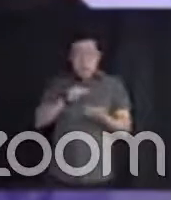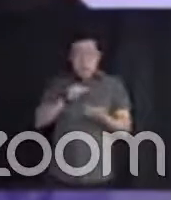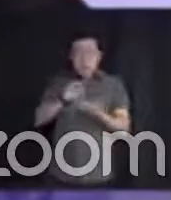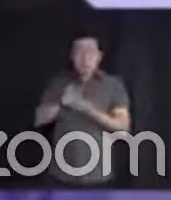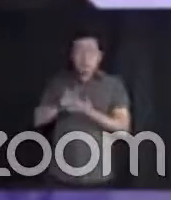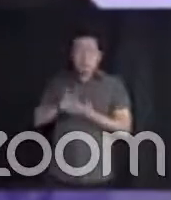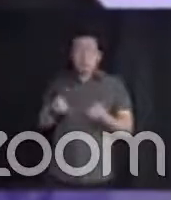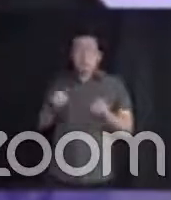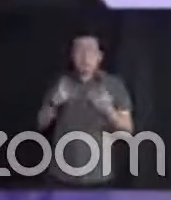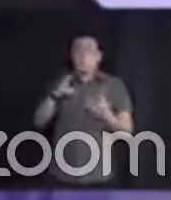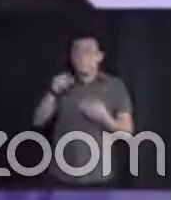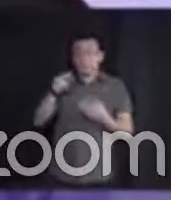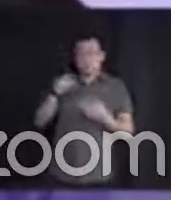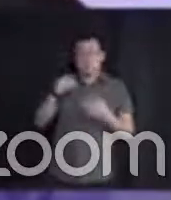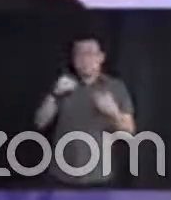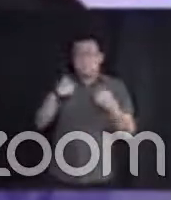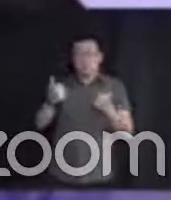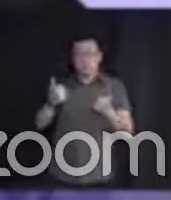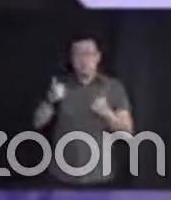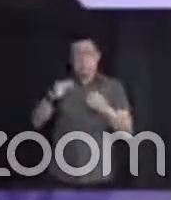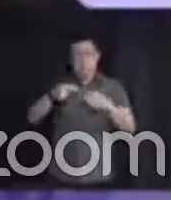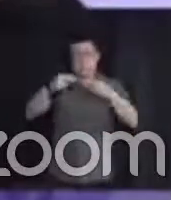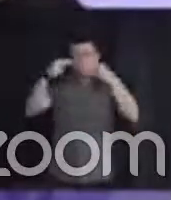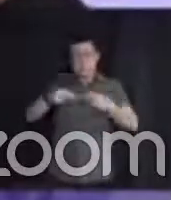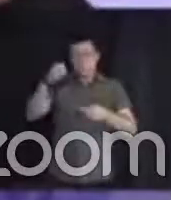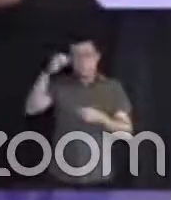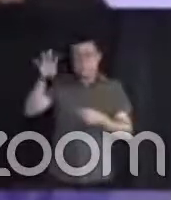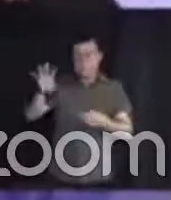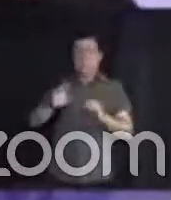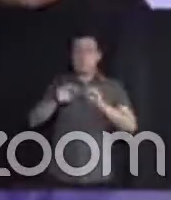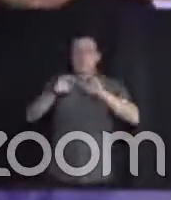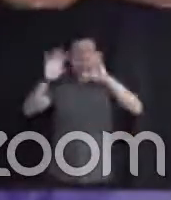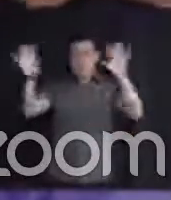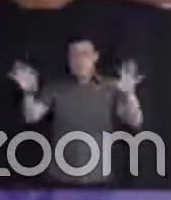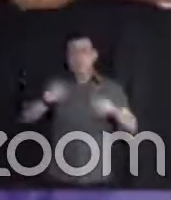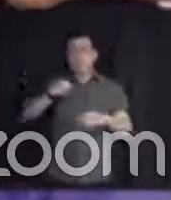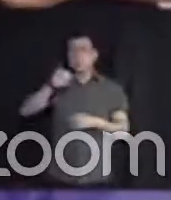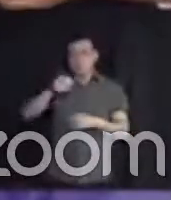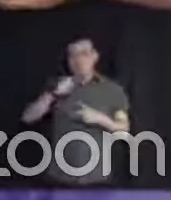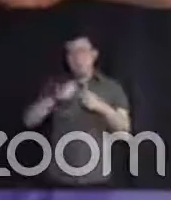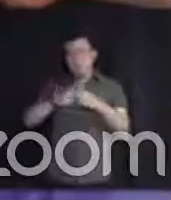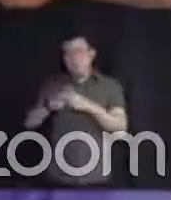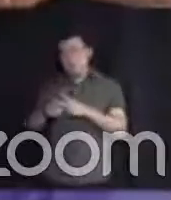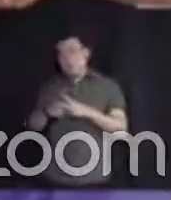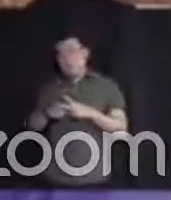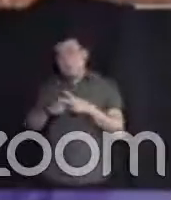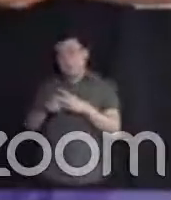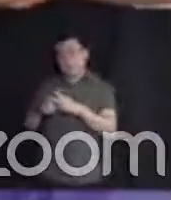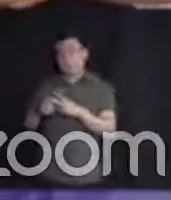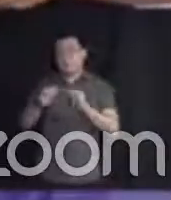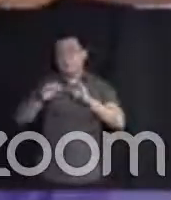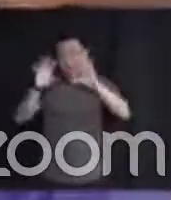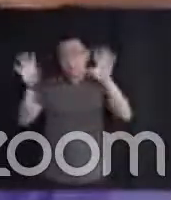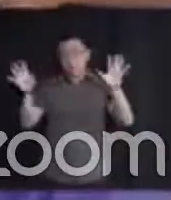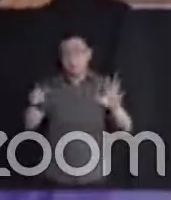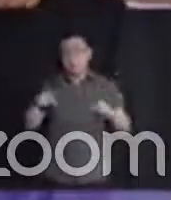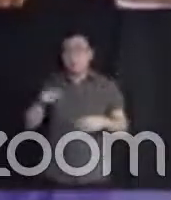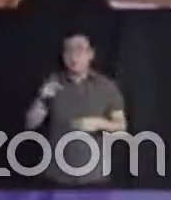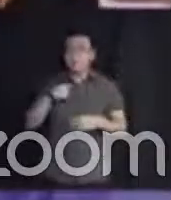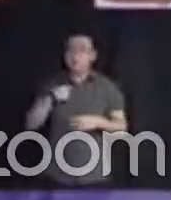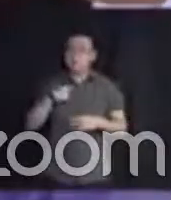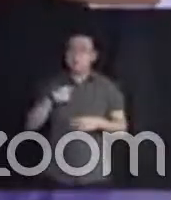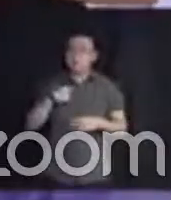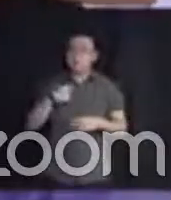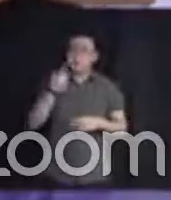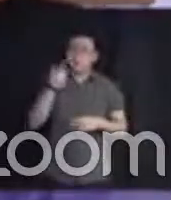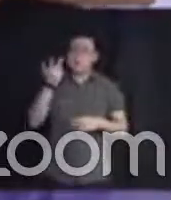entendiendo de qué se trata OmniLife. Por supuesto, ojo, quiero ser claro. Claro que los tienen que contar, tienen que saber cuánto están haciendo, todo.